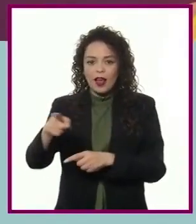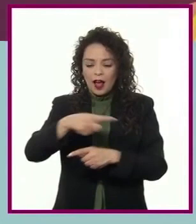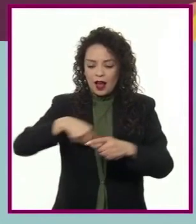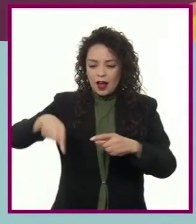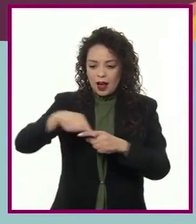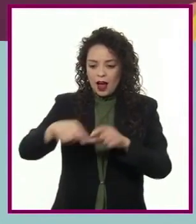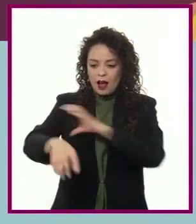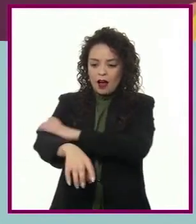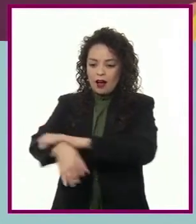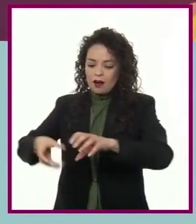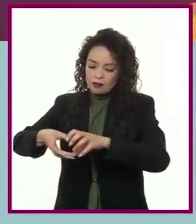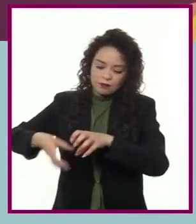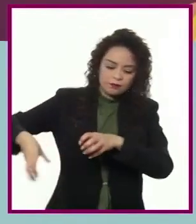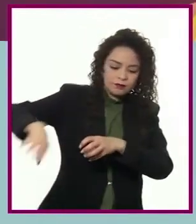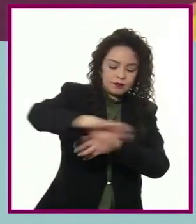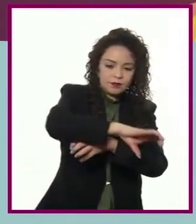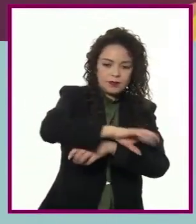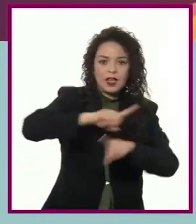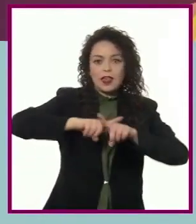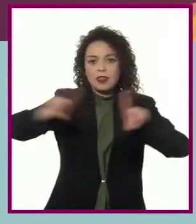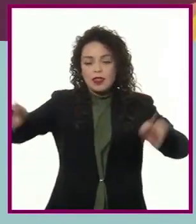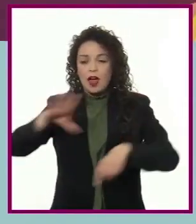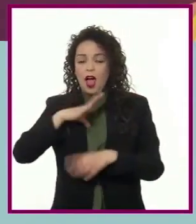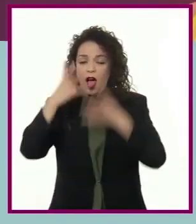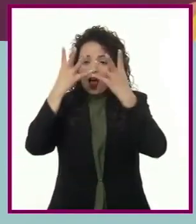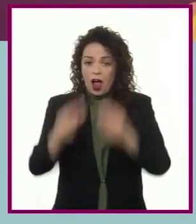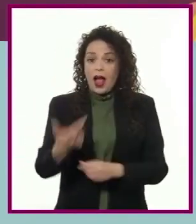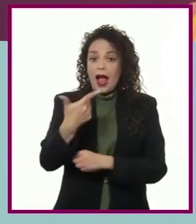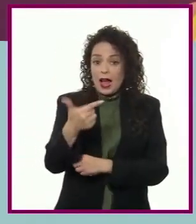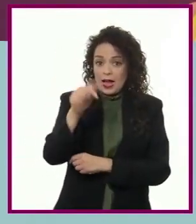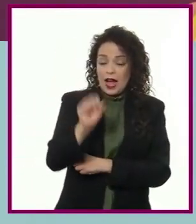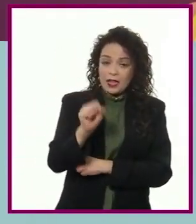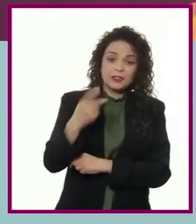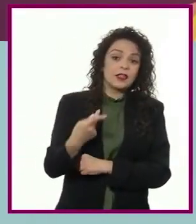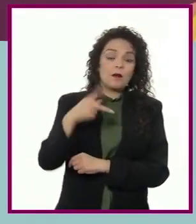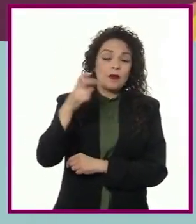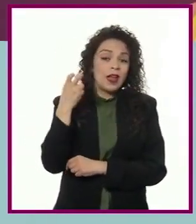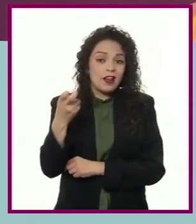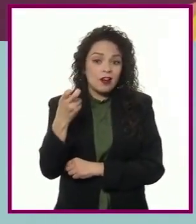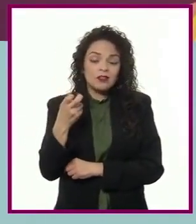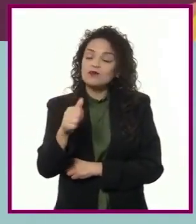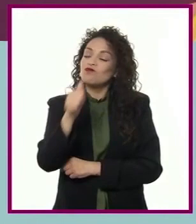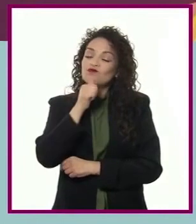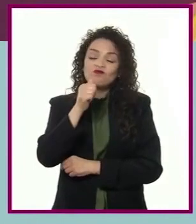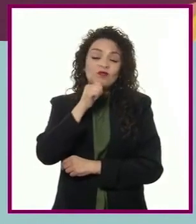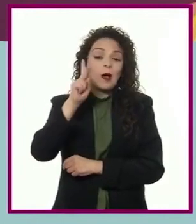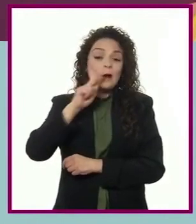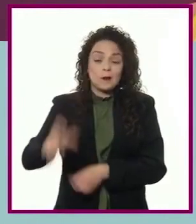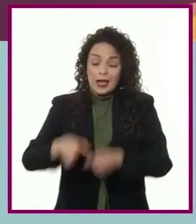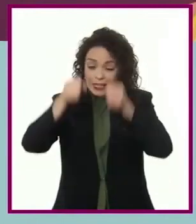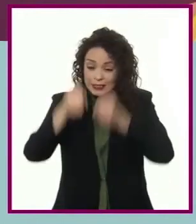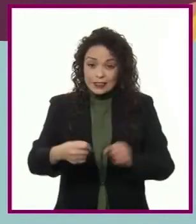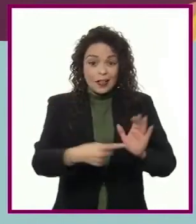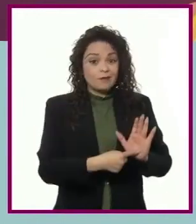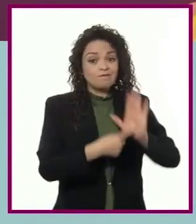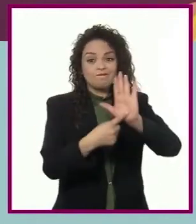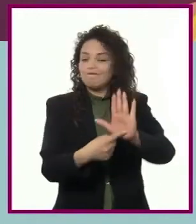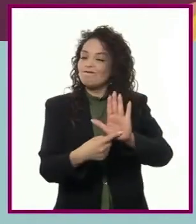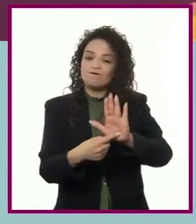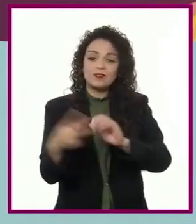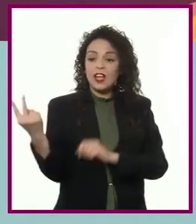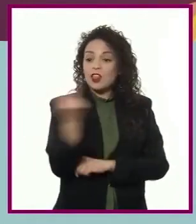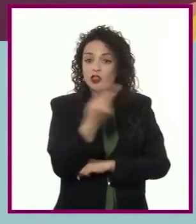masas desiguales, ricas en gas, pero esto aún no es comprobado y ambas hipótesis